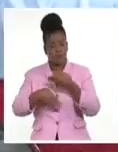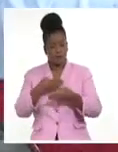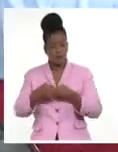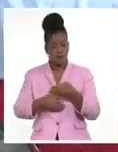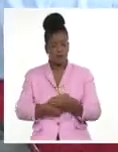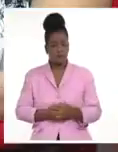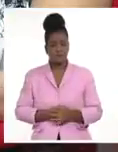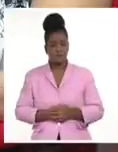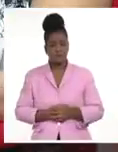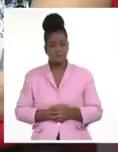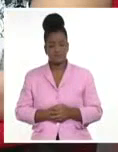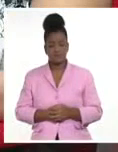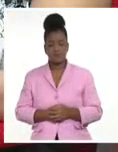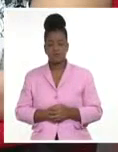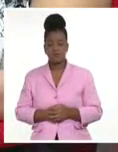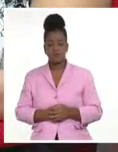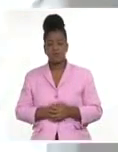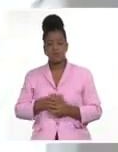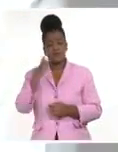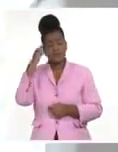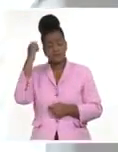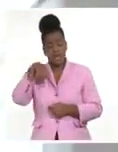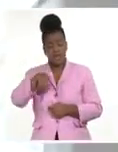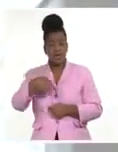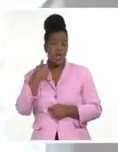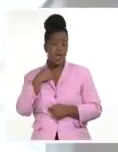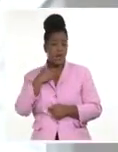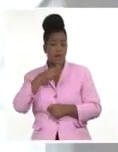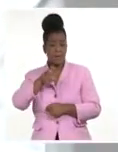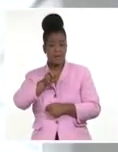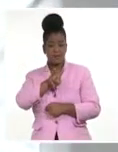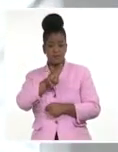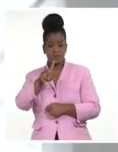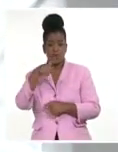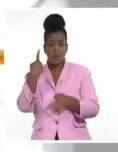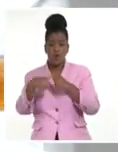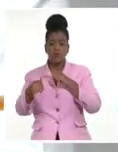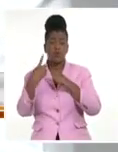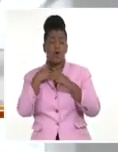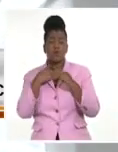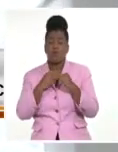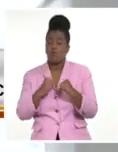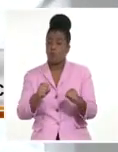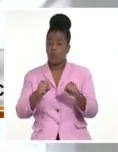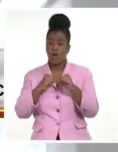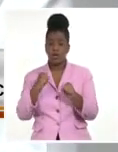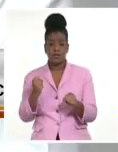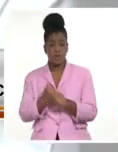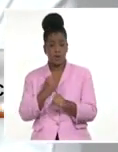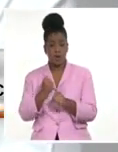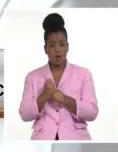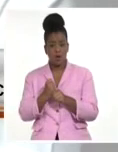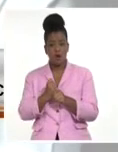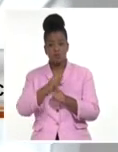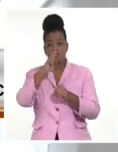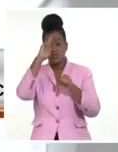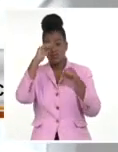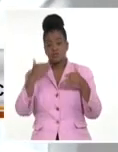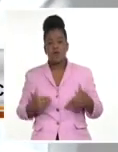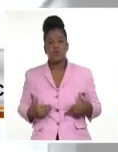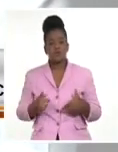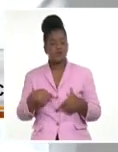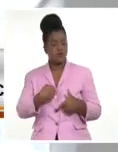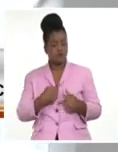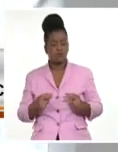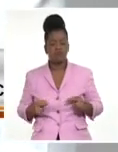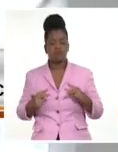Estamos conscientes que el 2022 será otro año de grandes desafíos. Desde el sector de la salud ratificamos al gobierno